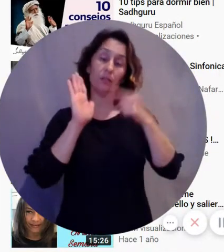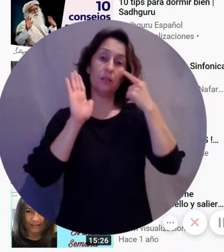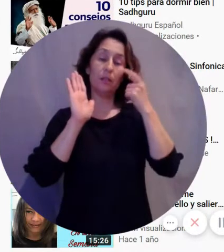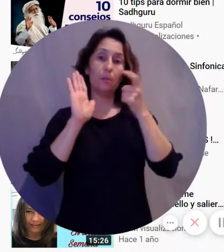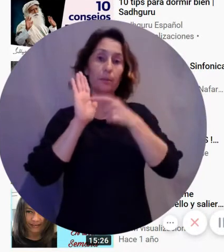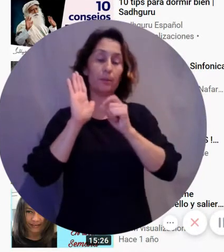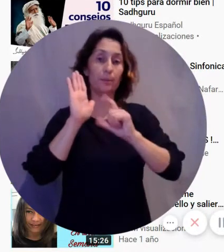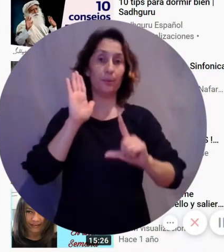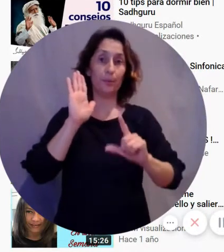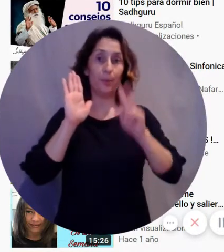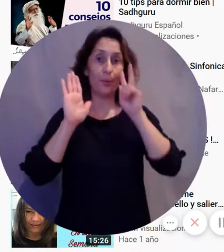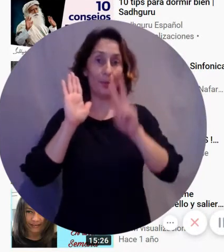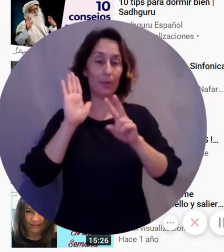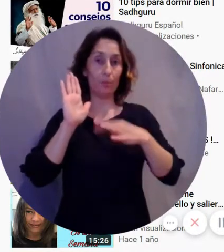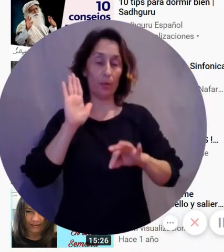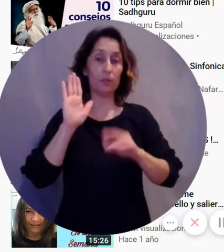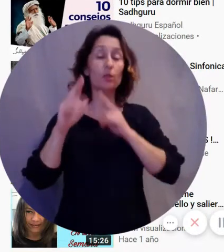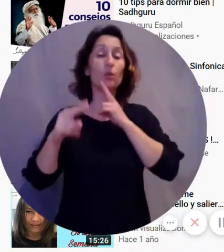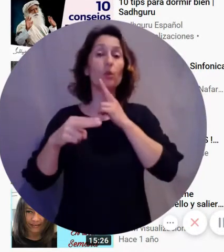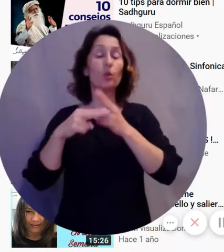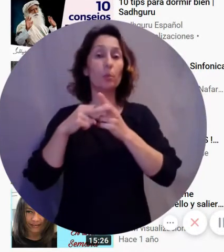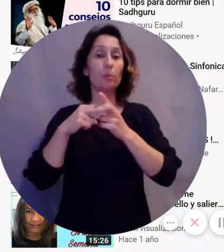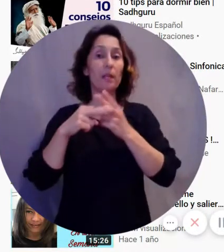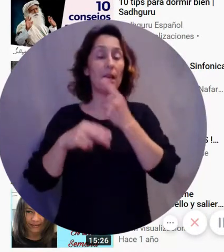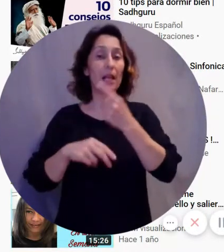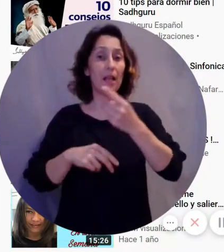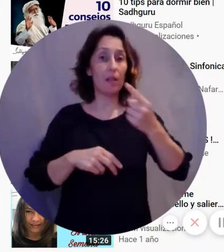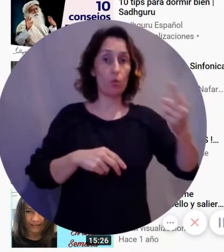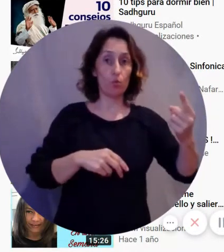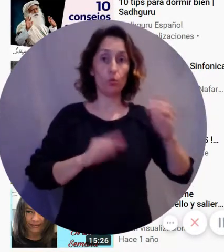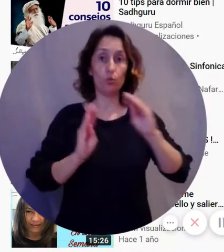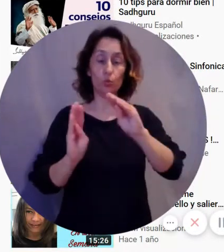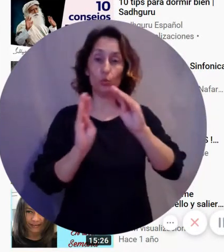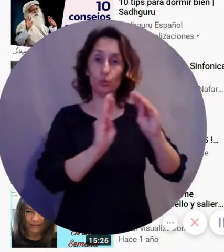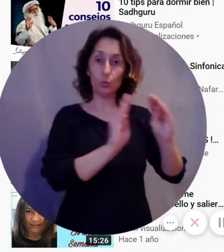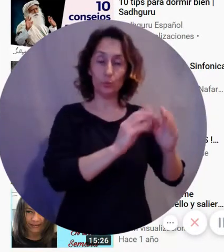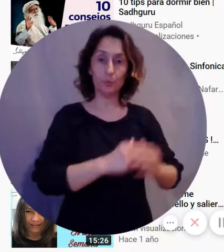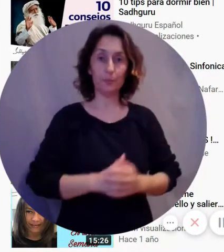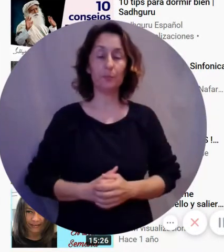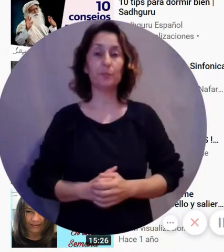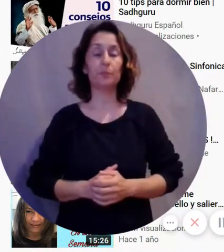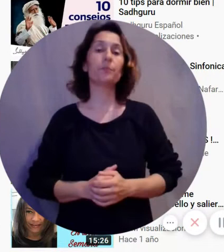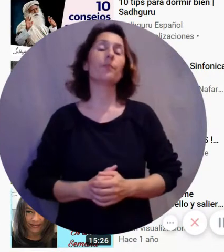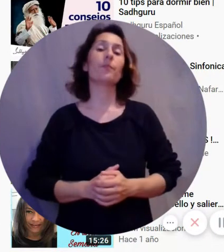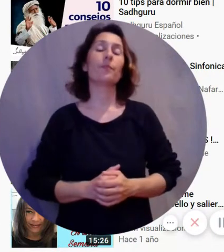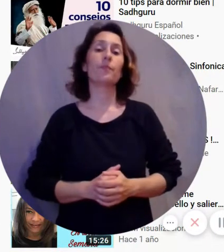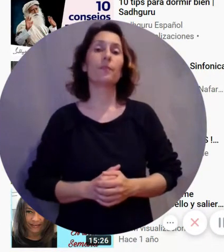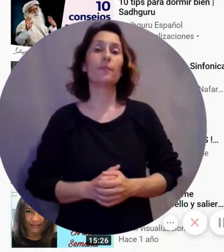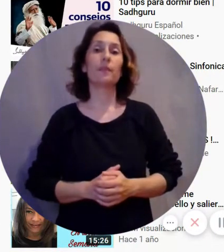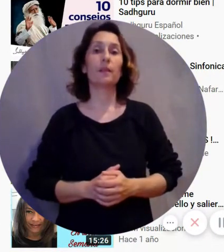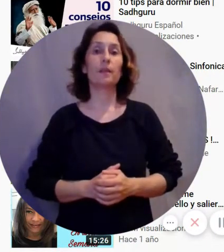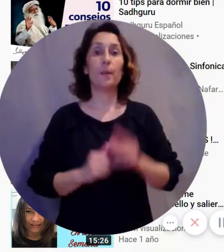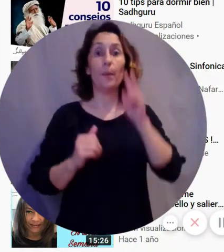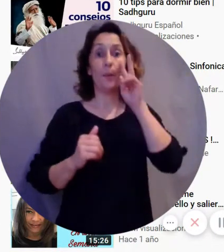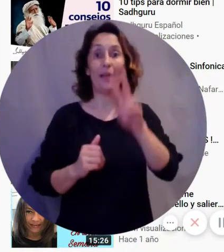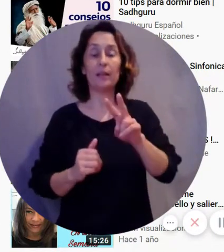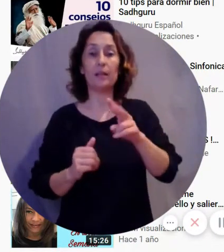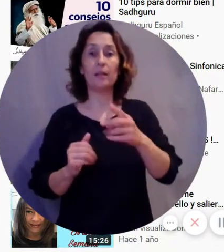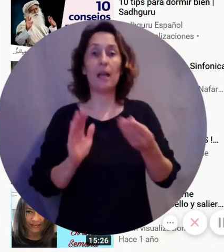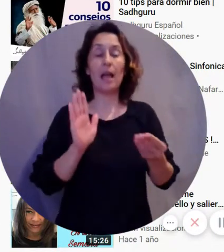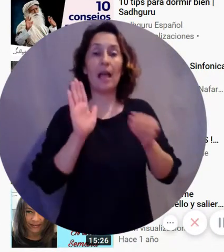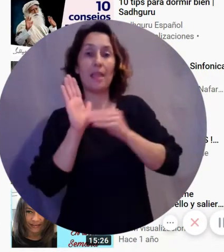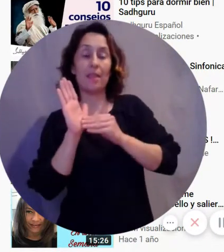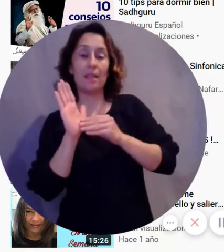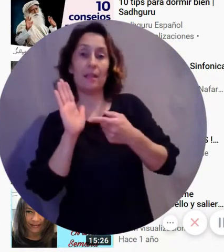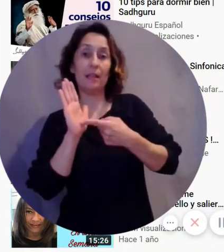nombre, podemos ver los apartados que corresponden a una persona concreta. Así, a la hora de ver, añadir, quitar o modificar secciones, tenemos